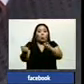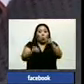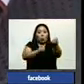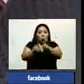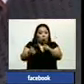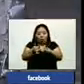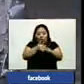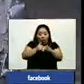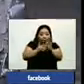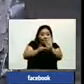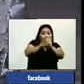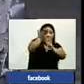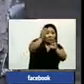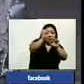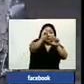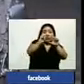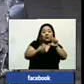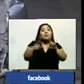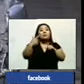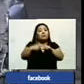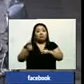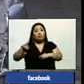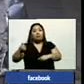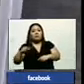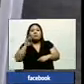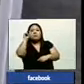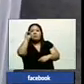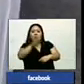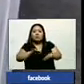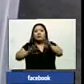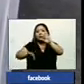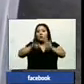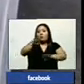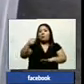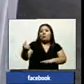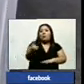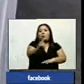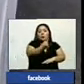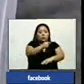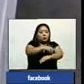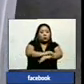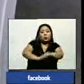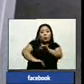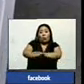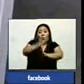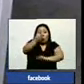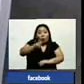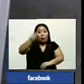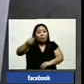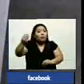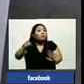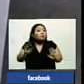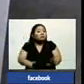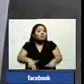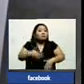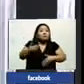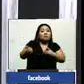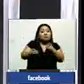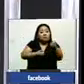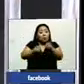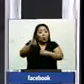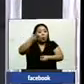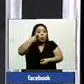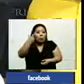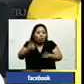ebrio no está en los primeros lugares, la PNC reportó al menos 19 personas detenidas diariamente por conducción